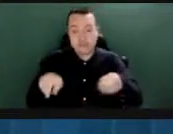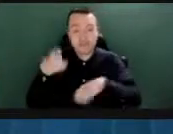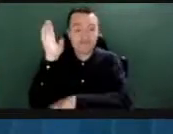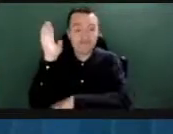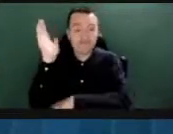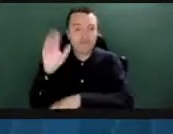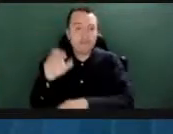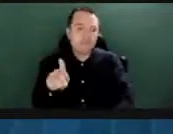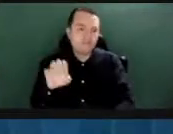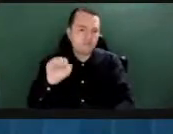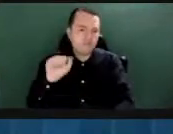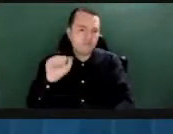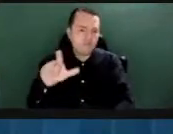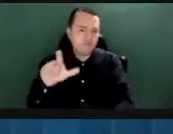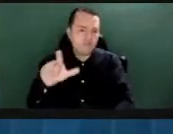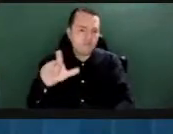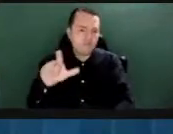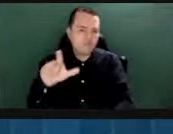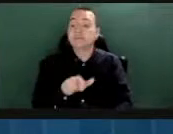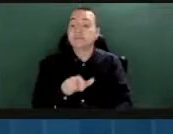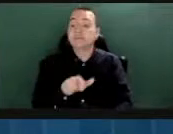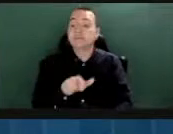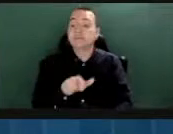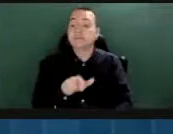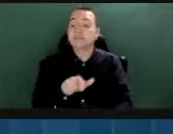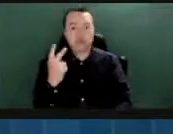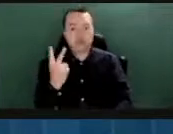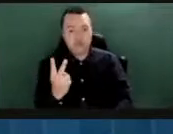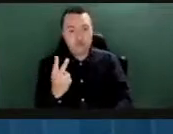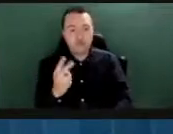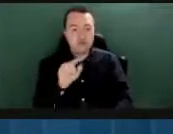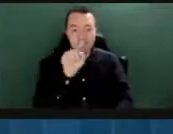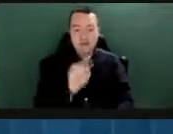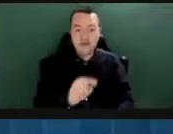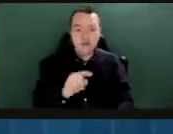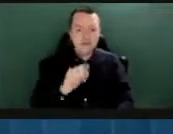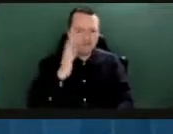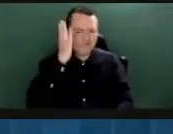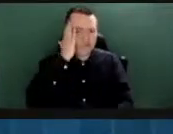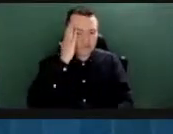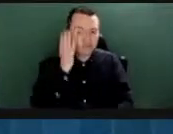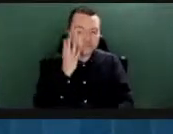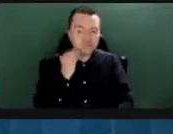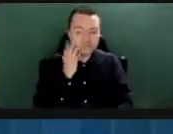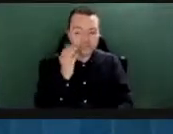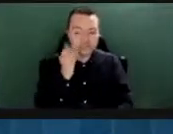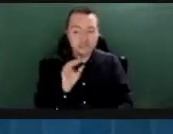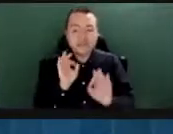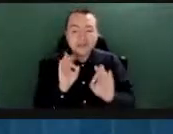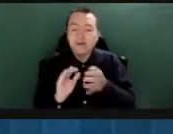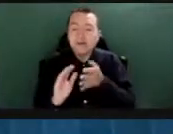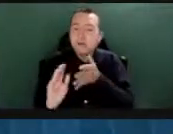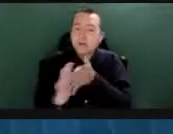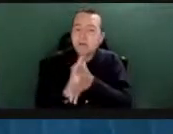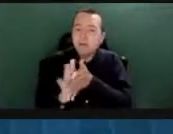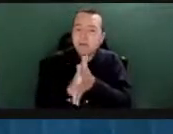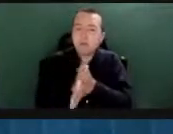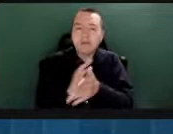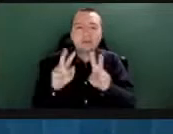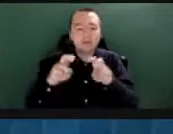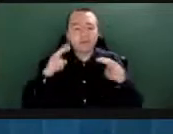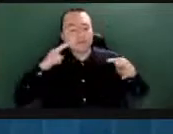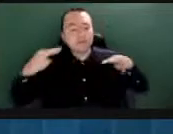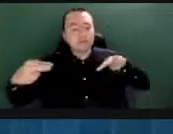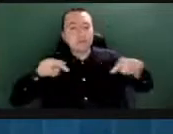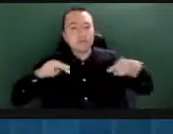acompañan dos expertas que nos con quienes vamos a debatir un poco la perspectiva global y la perspectiva